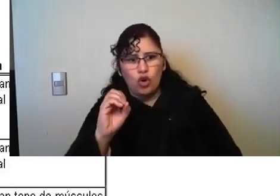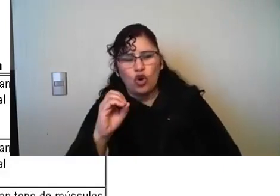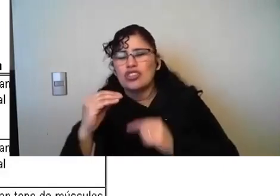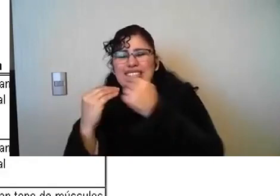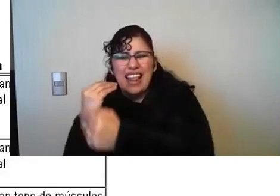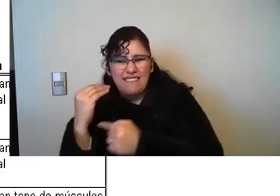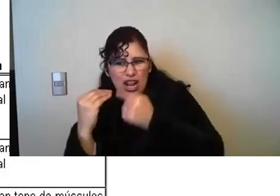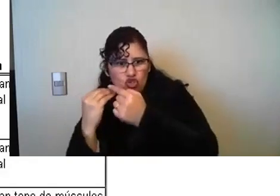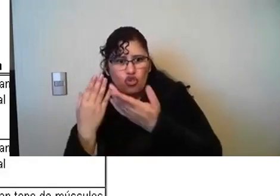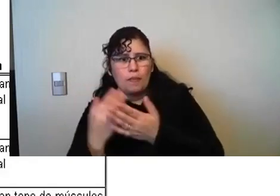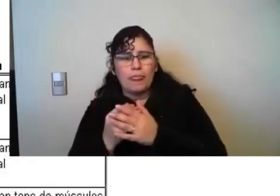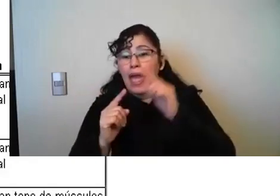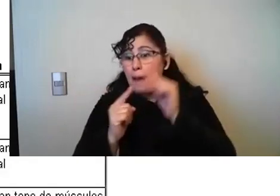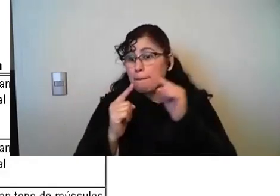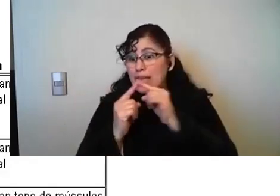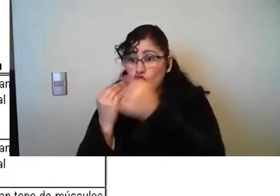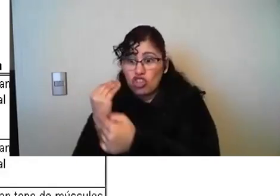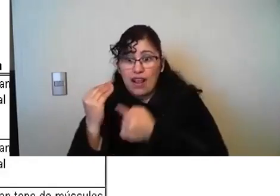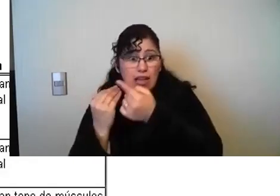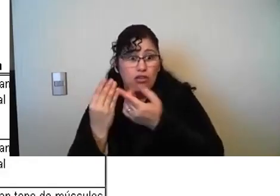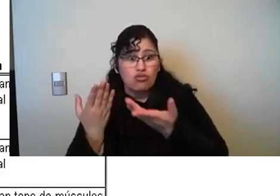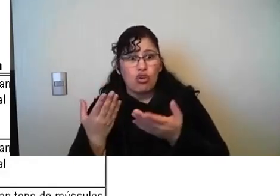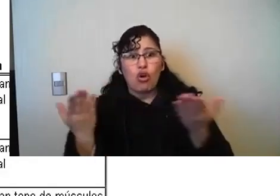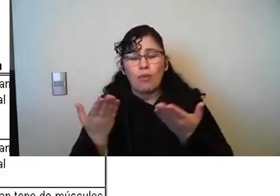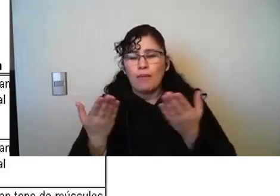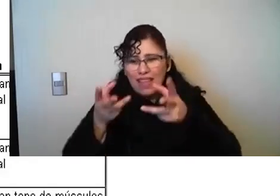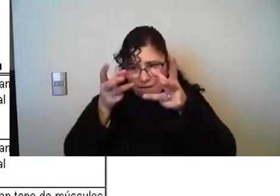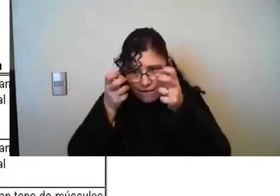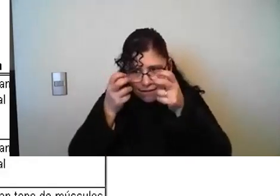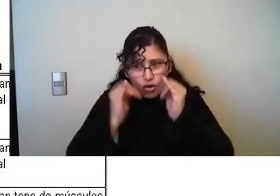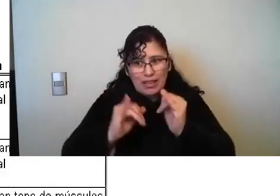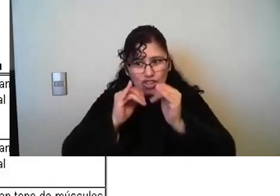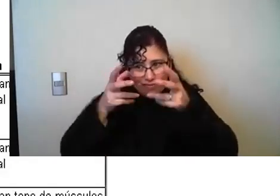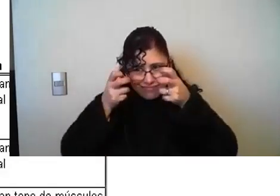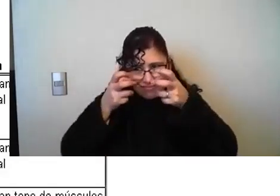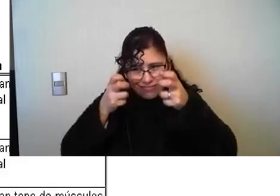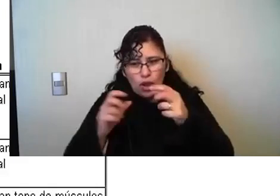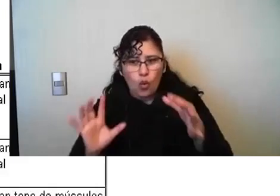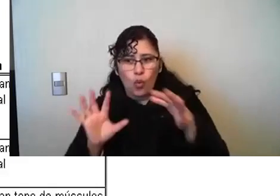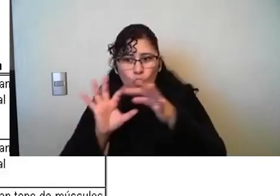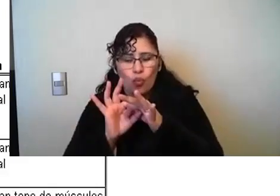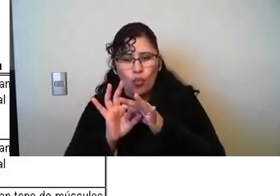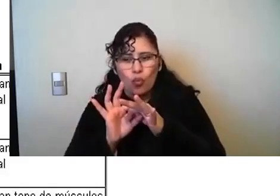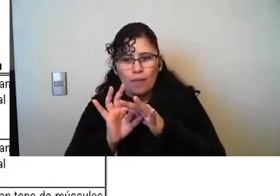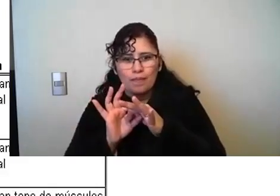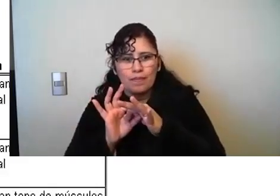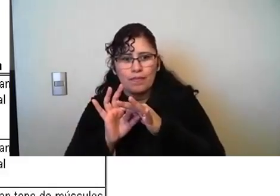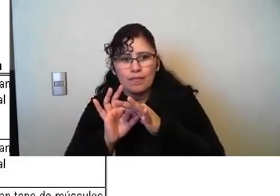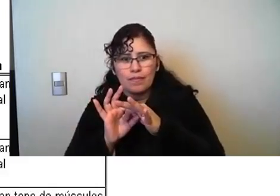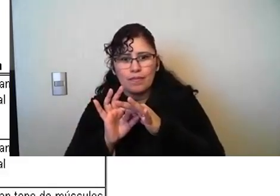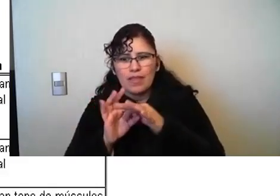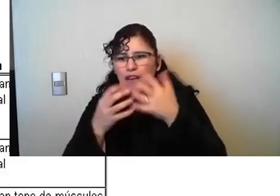Los espinos cerebelosos es la información proprioceptiva asociada al territorio, o sea, la